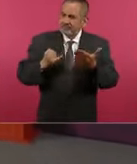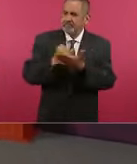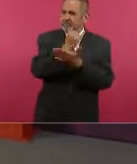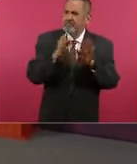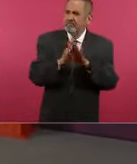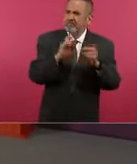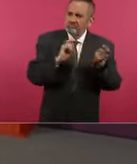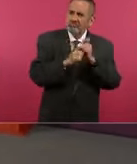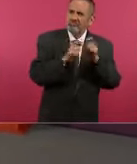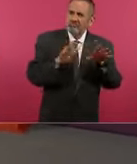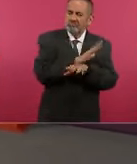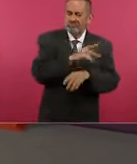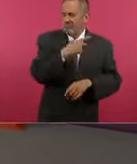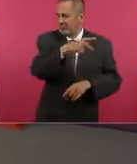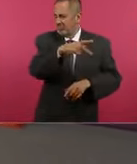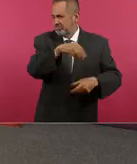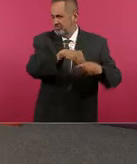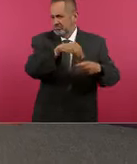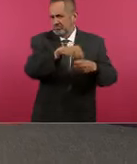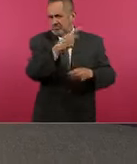decisión.